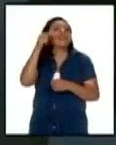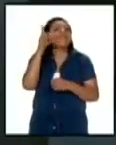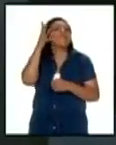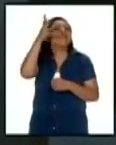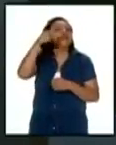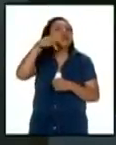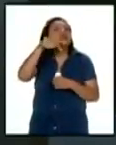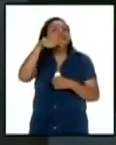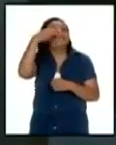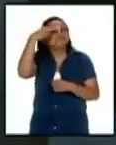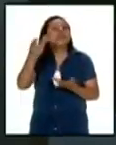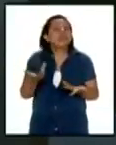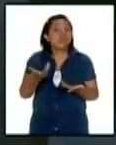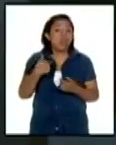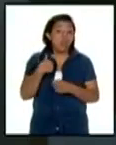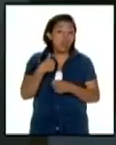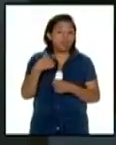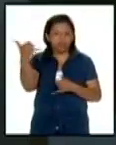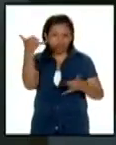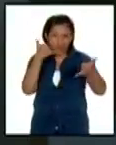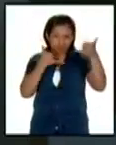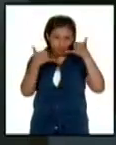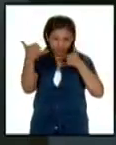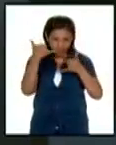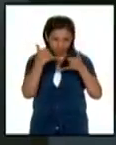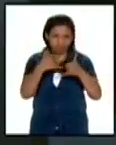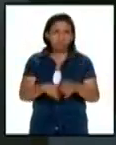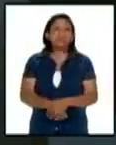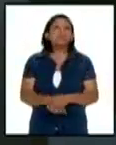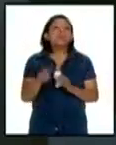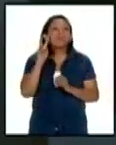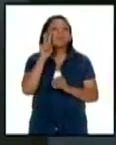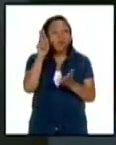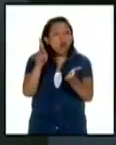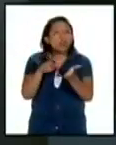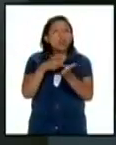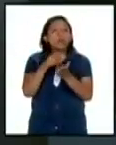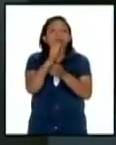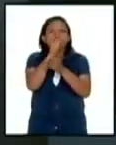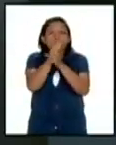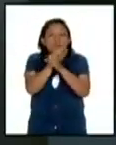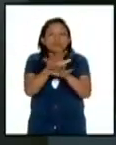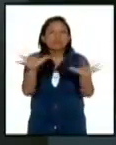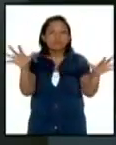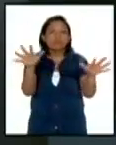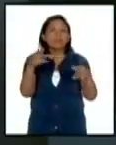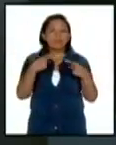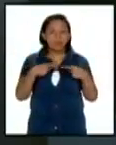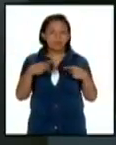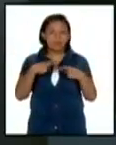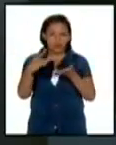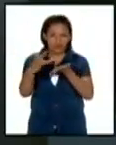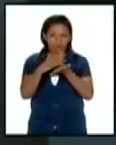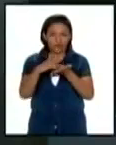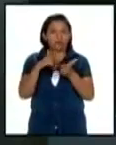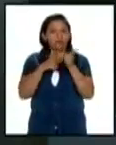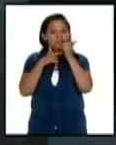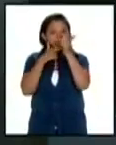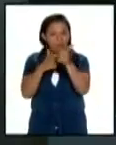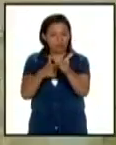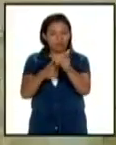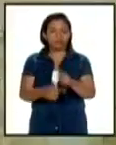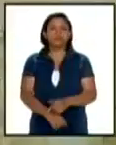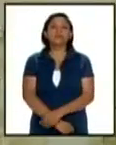de México. Esperamos todas sus llamadas. Vamos nuevamente con anuncios de nuestros patrocinadores y volvemos